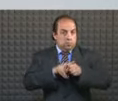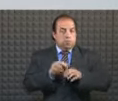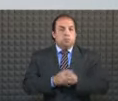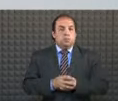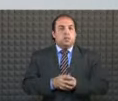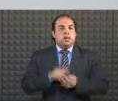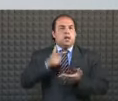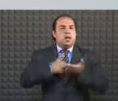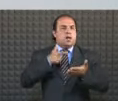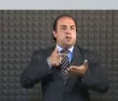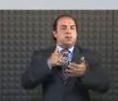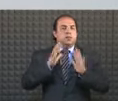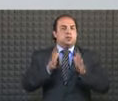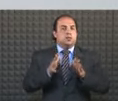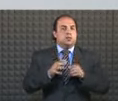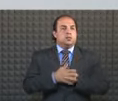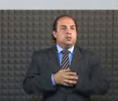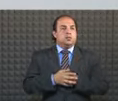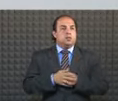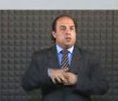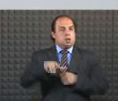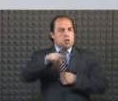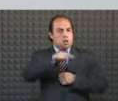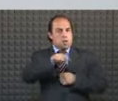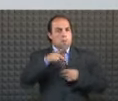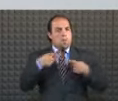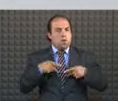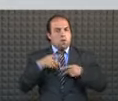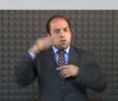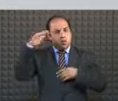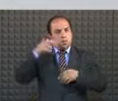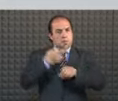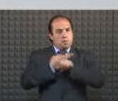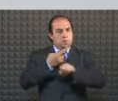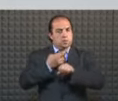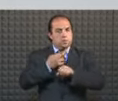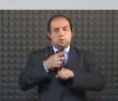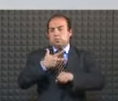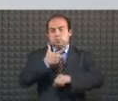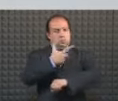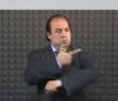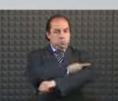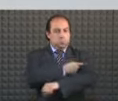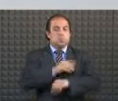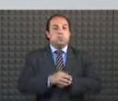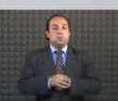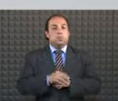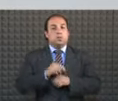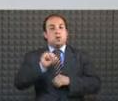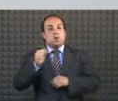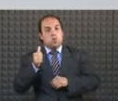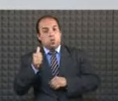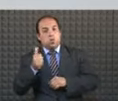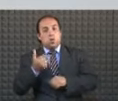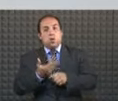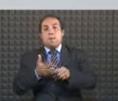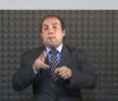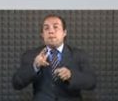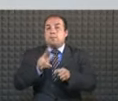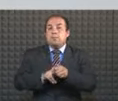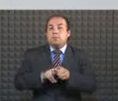graves, donde están básicamente personas adultas, mayores, no vacunadas, y un perfil de hospitalizados